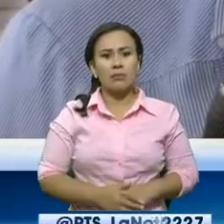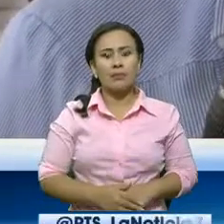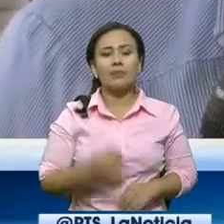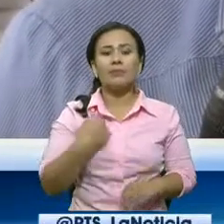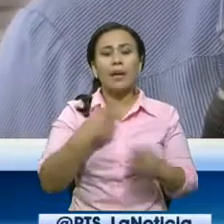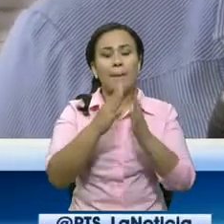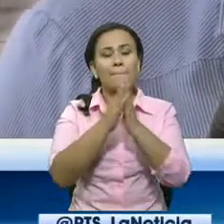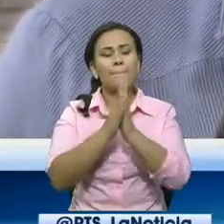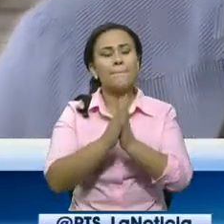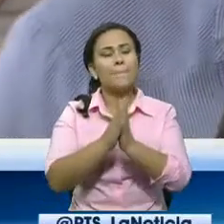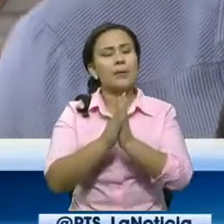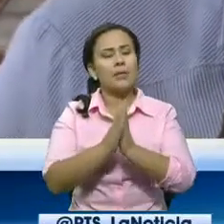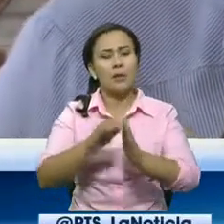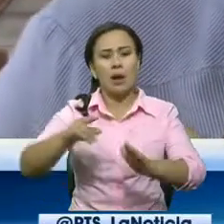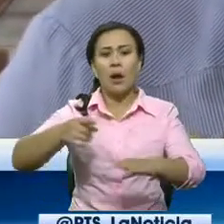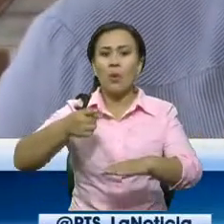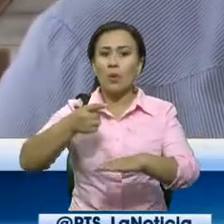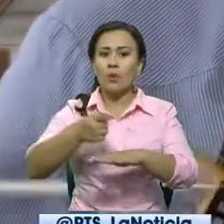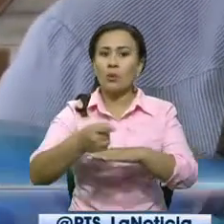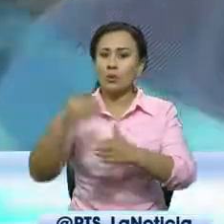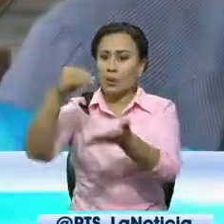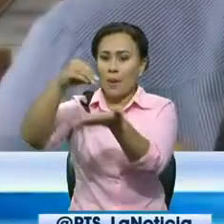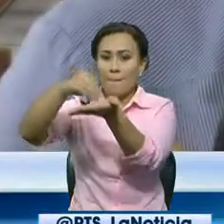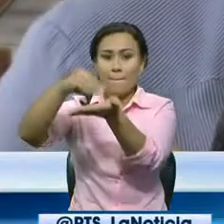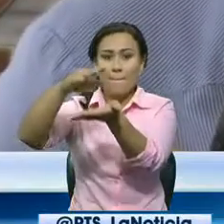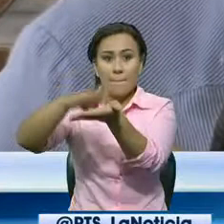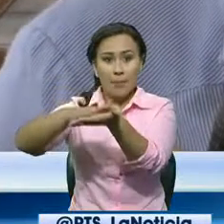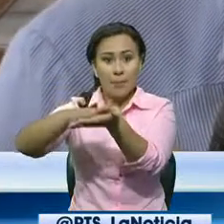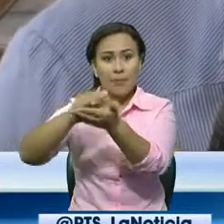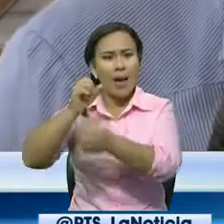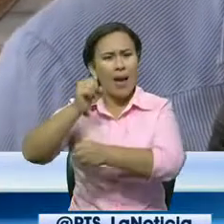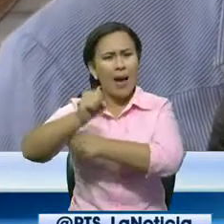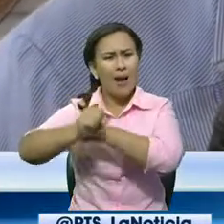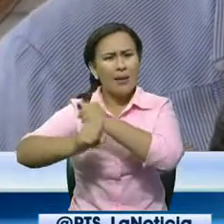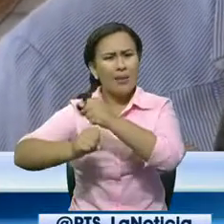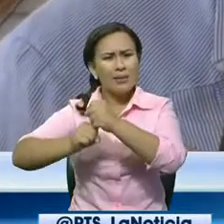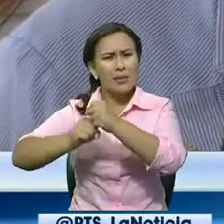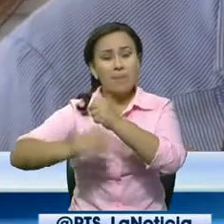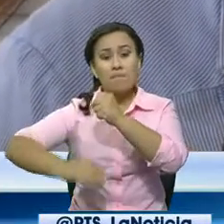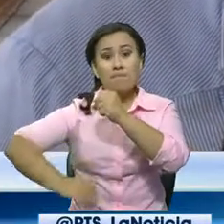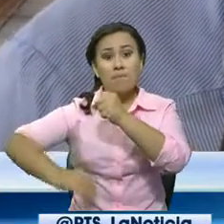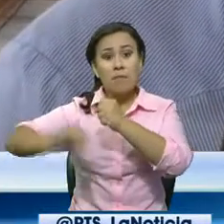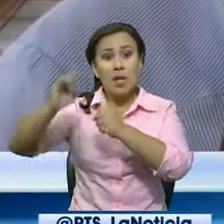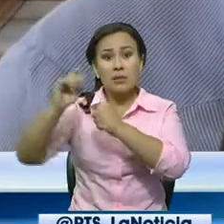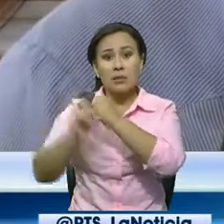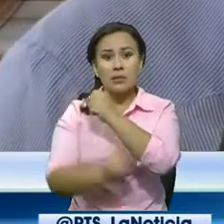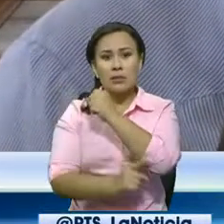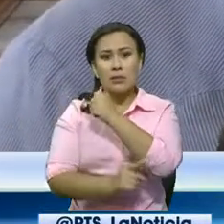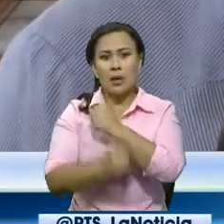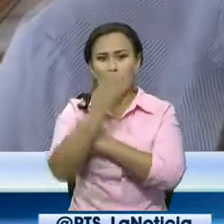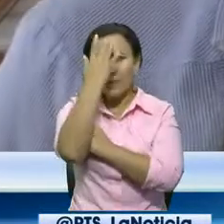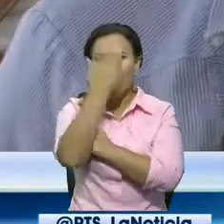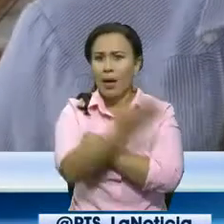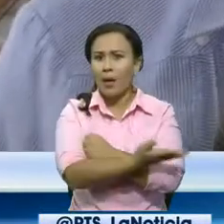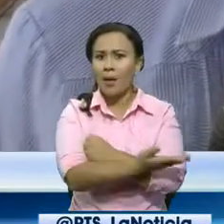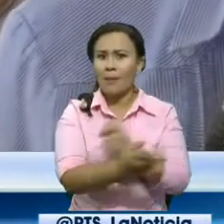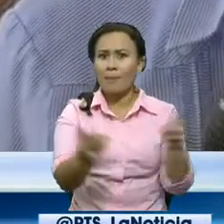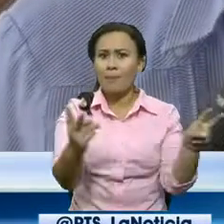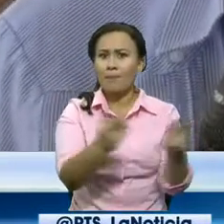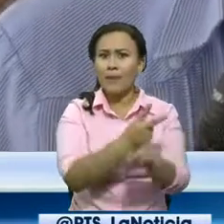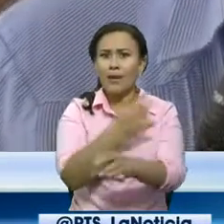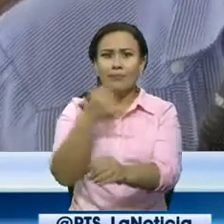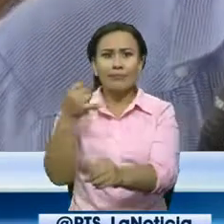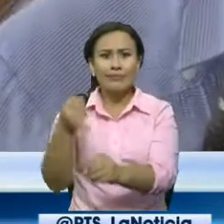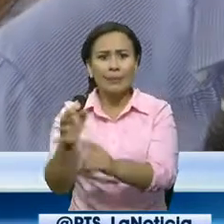y exigir de que el juez imponga la pena máxima que corresponde en función del delito cometido y en función